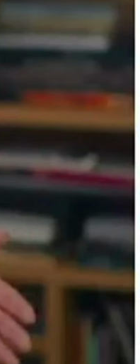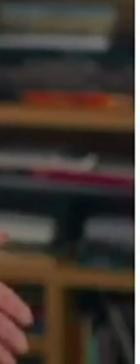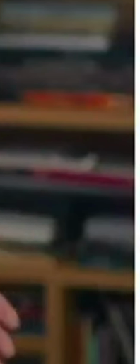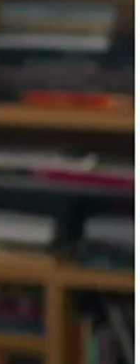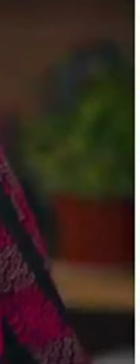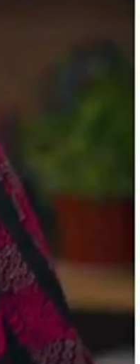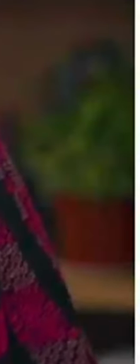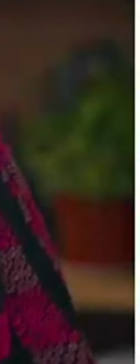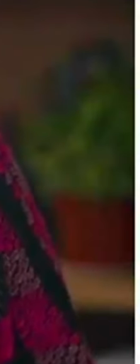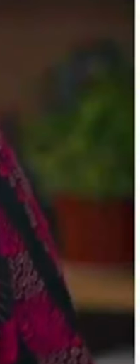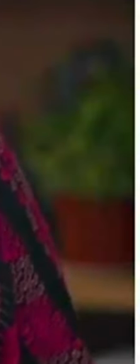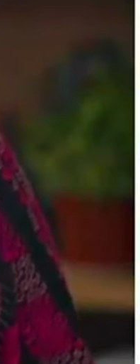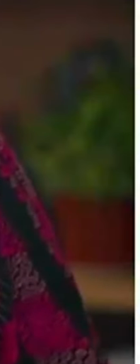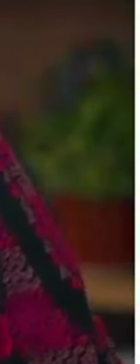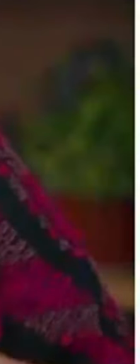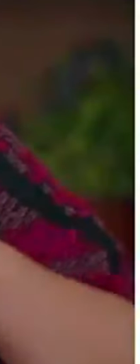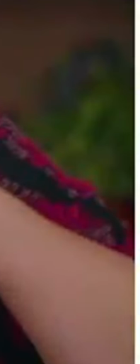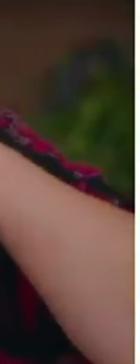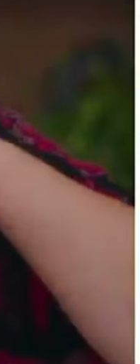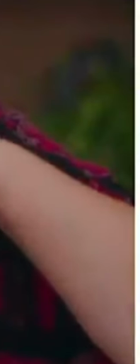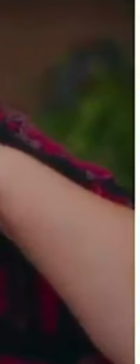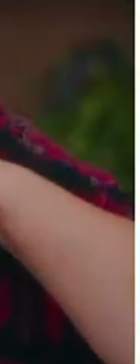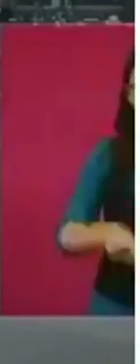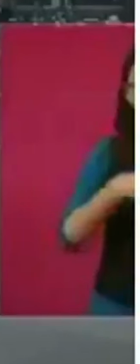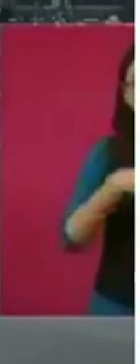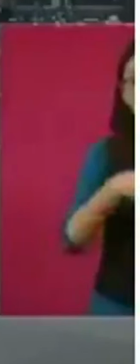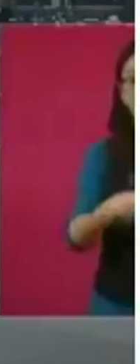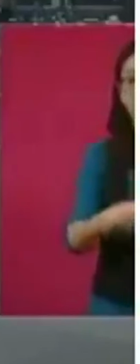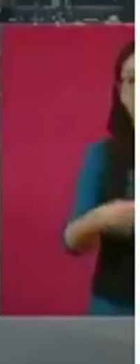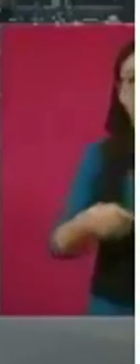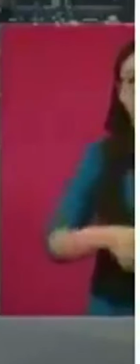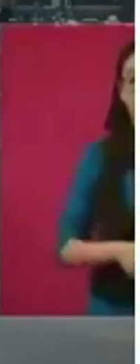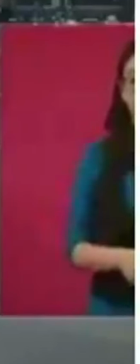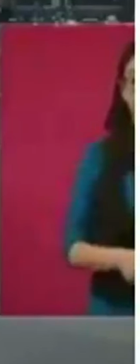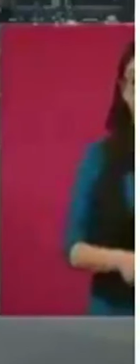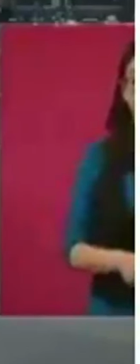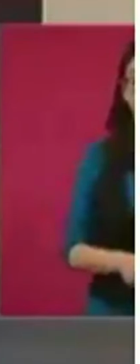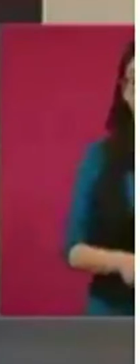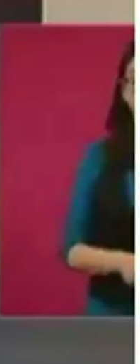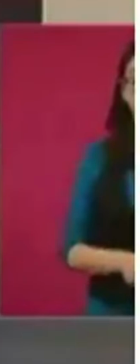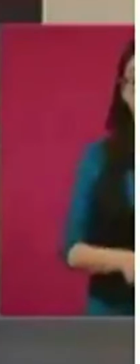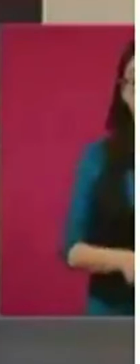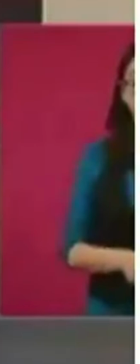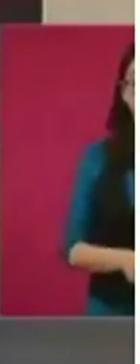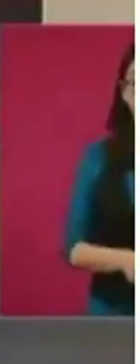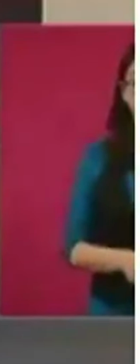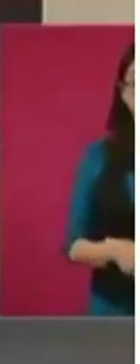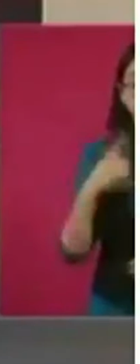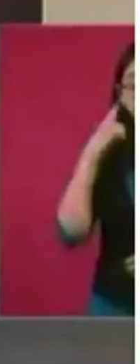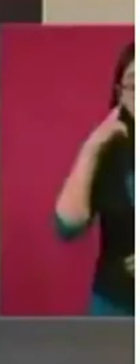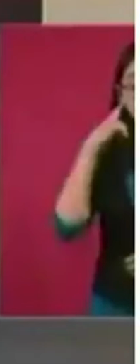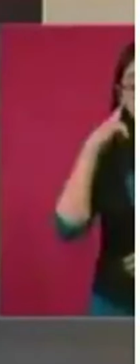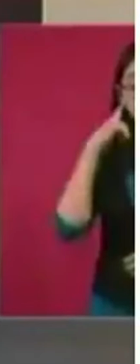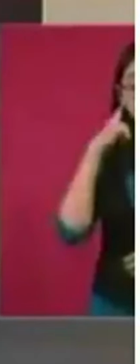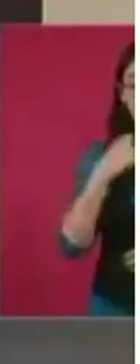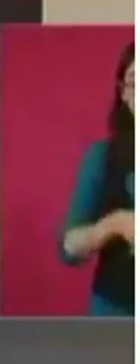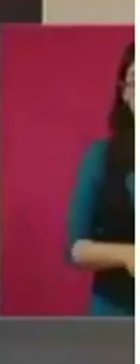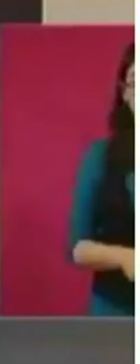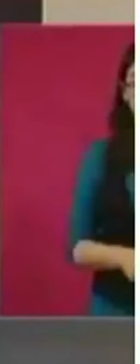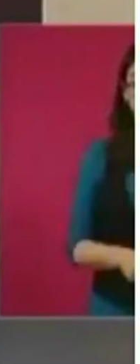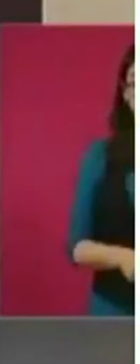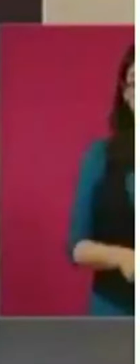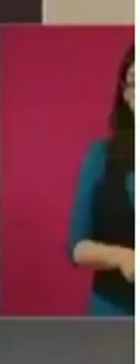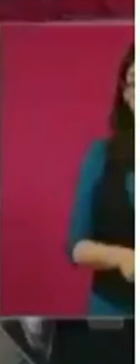irradiar en el tema de una locura presidencial, ¿no? Más allá de ponerle calificativo, si estamos viendo a un